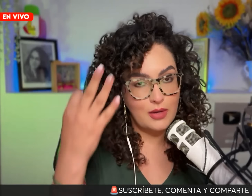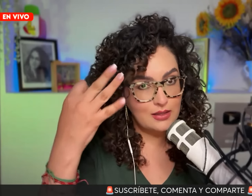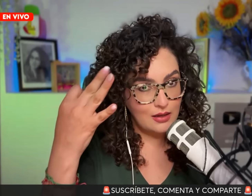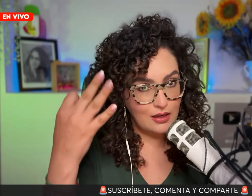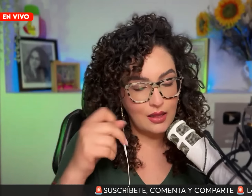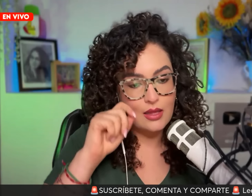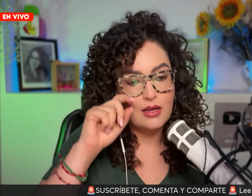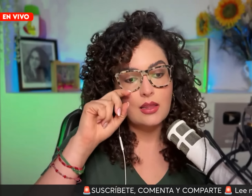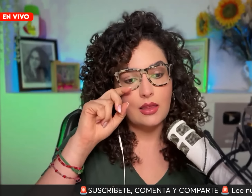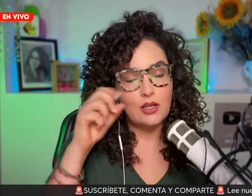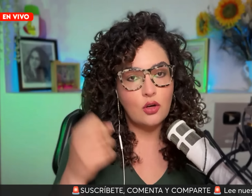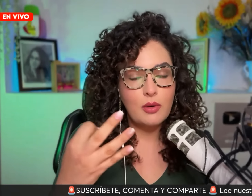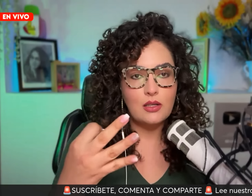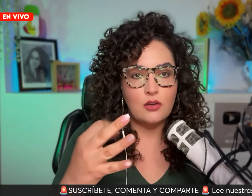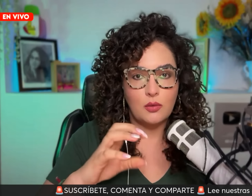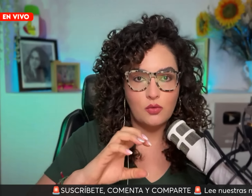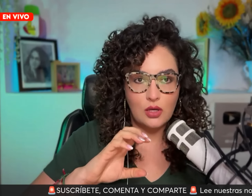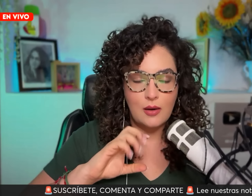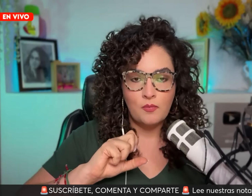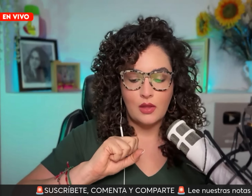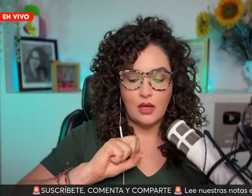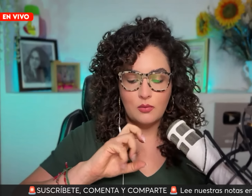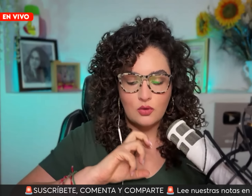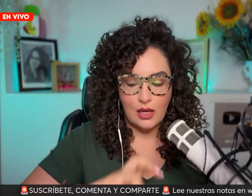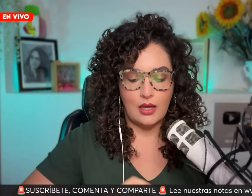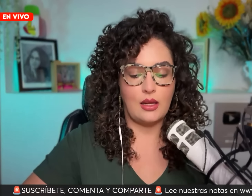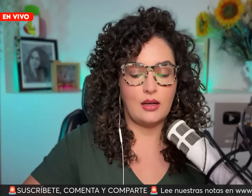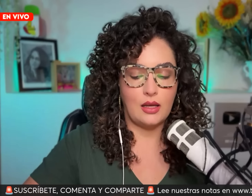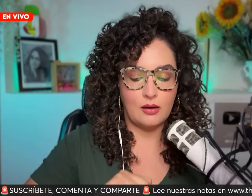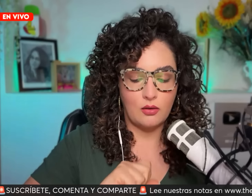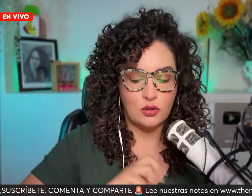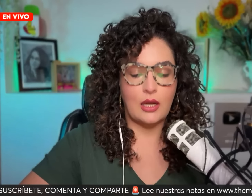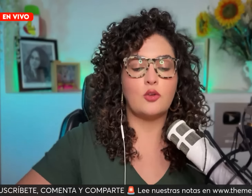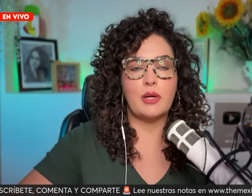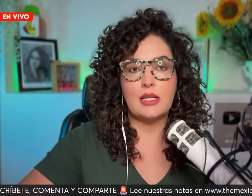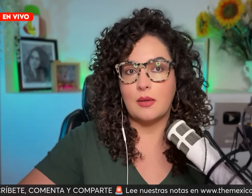tres jóvenes en realidad, tres jóvenes los que buscan, digamos,